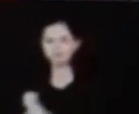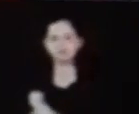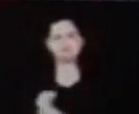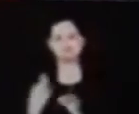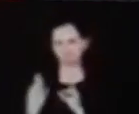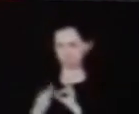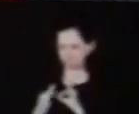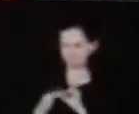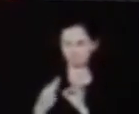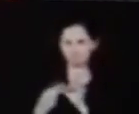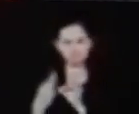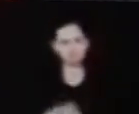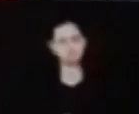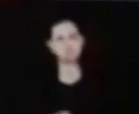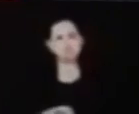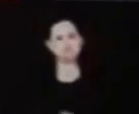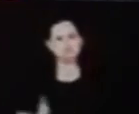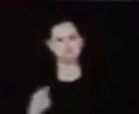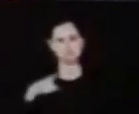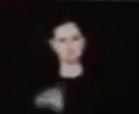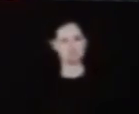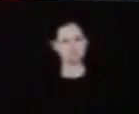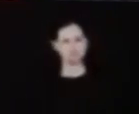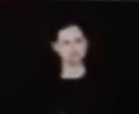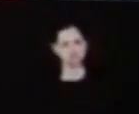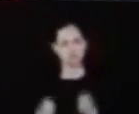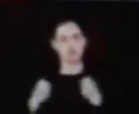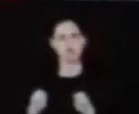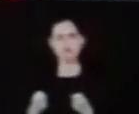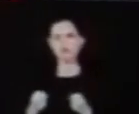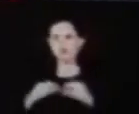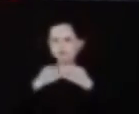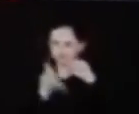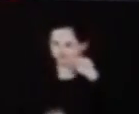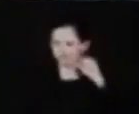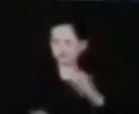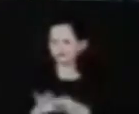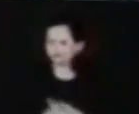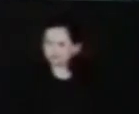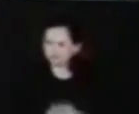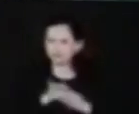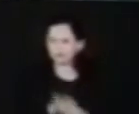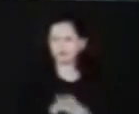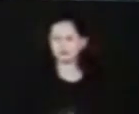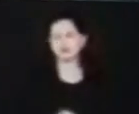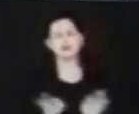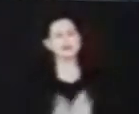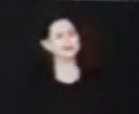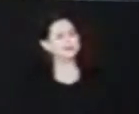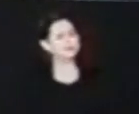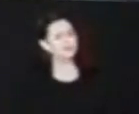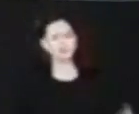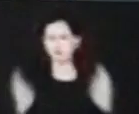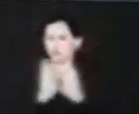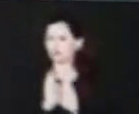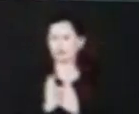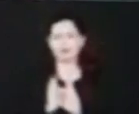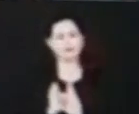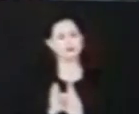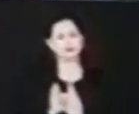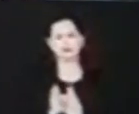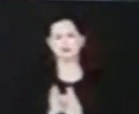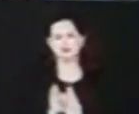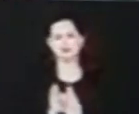disciplina y espíritu de cuerpo, han mantenido su vocación nacionalista, y esto es muy importante, y